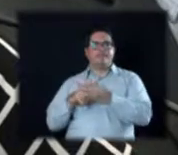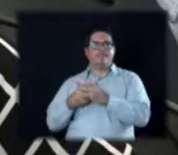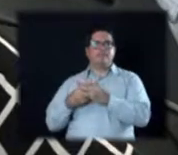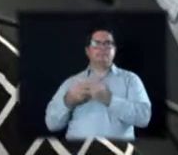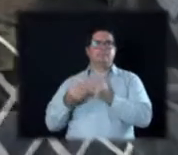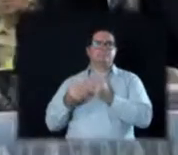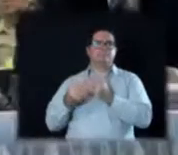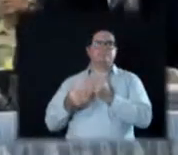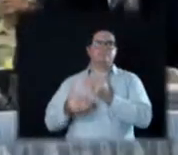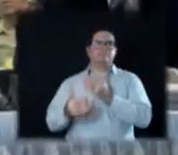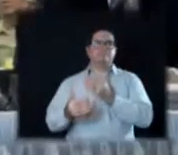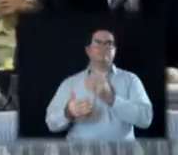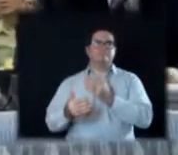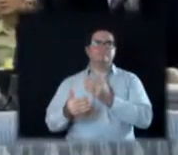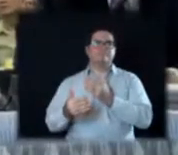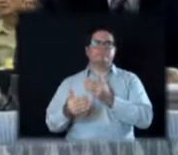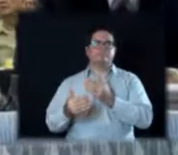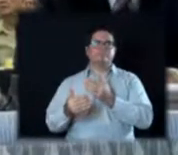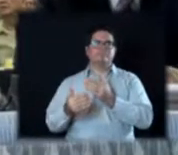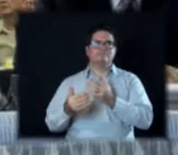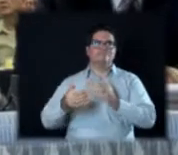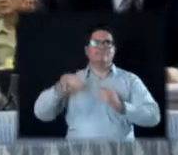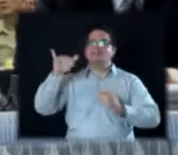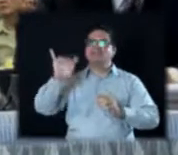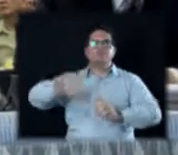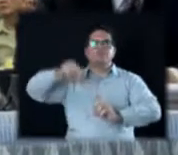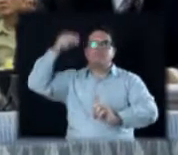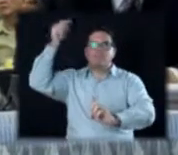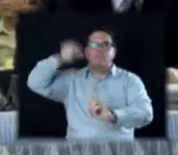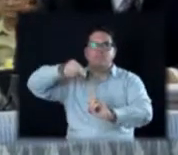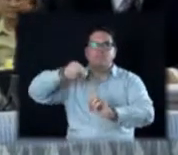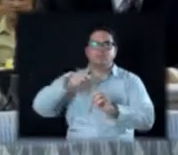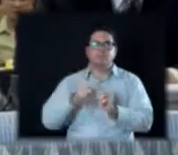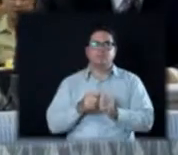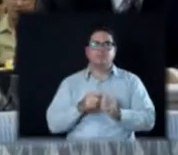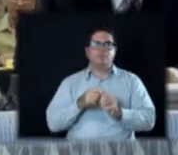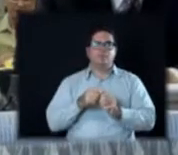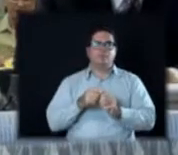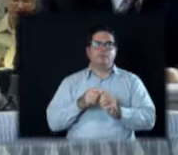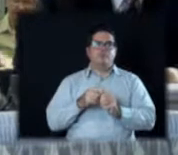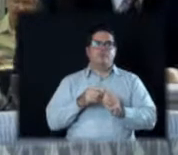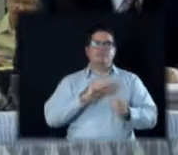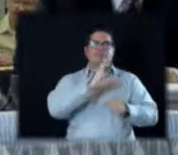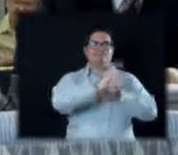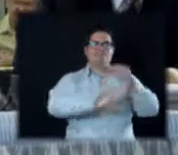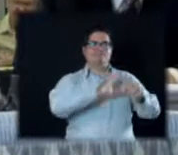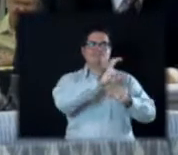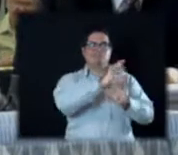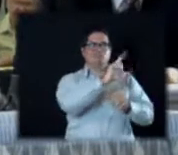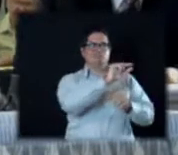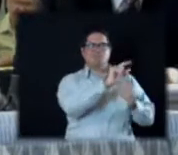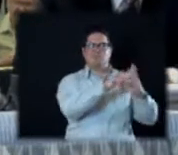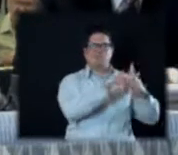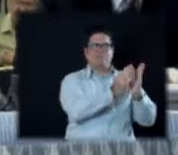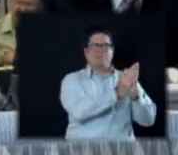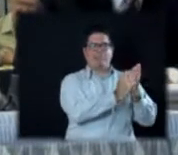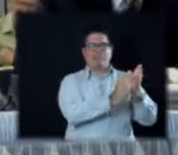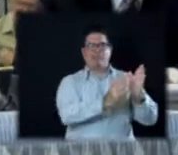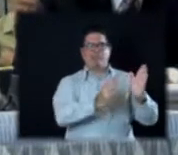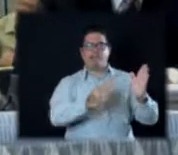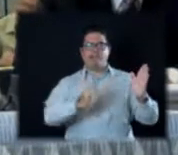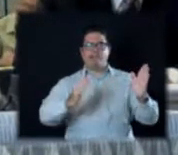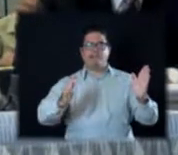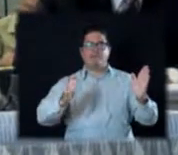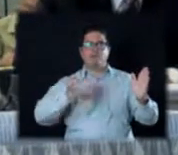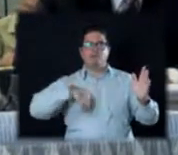principio no era la intención. Al principio del siglo XX, cuando estábamos haciendo esas ganancias, pero